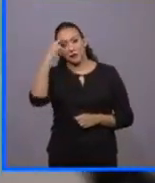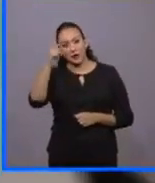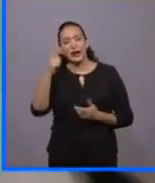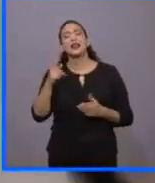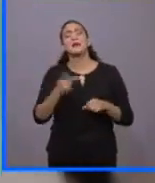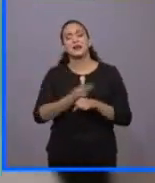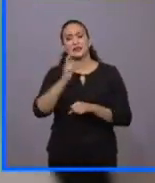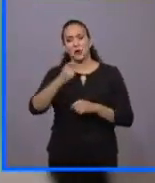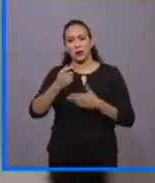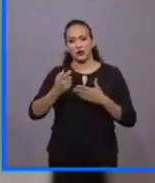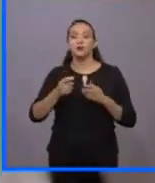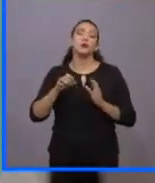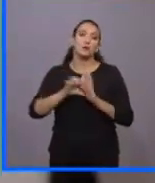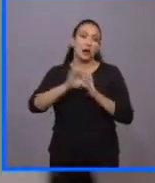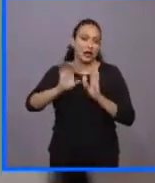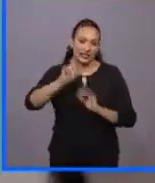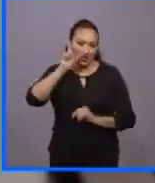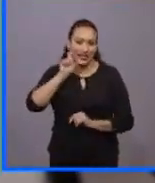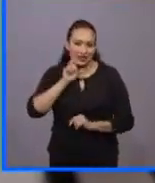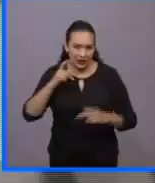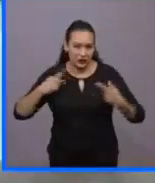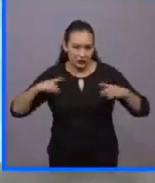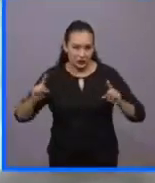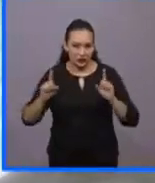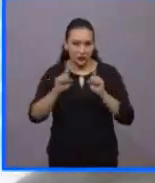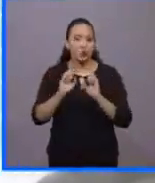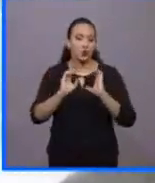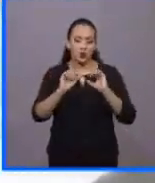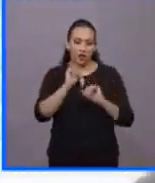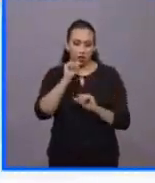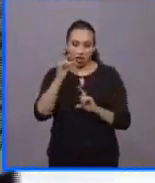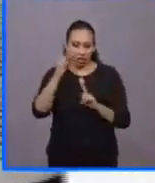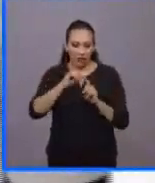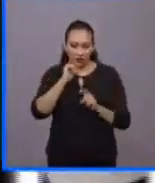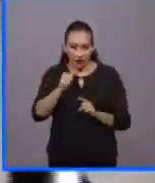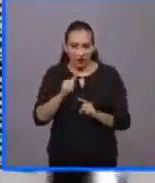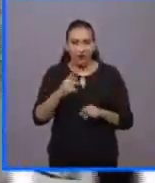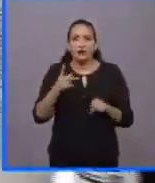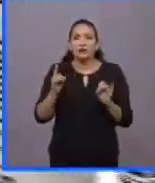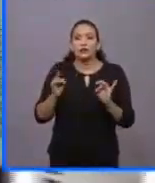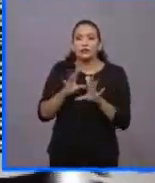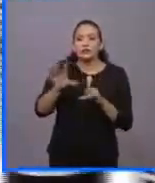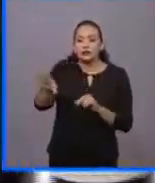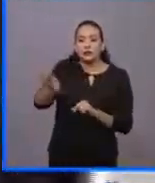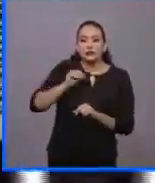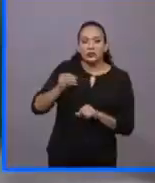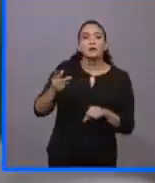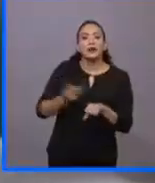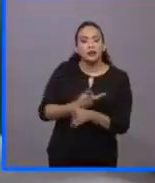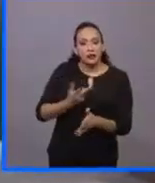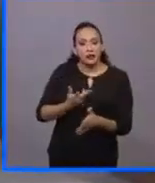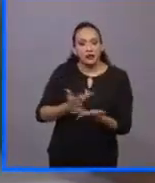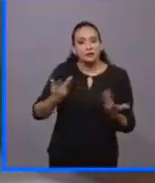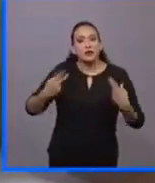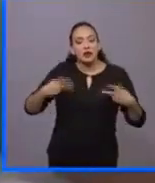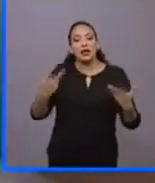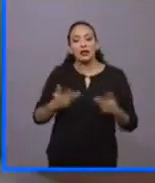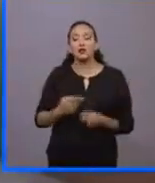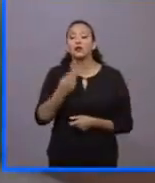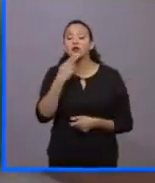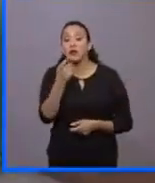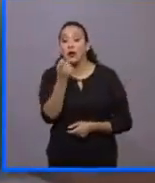exposición, cuando hubo relaciones sexuales sin protección y se sospecha de un posible contagio. Consiste en usar